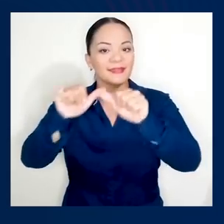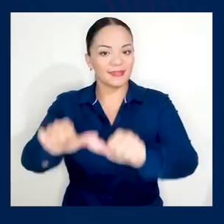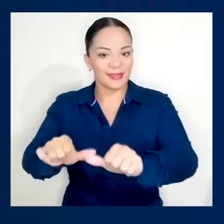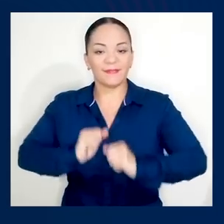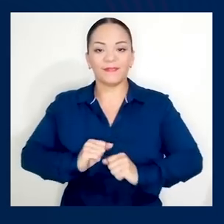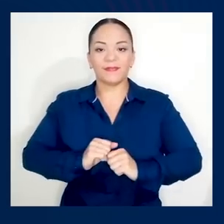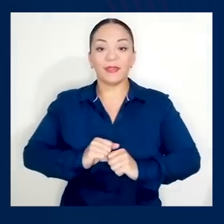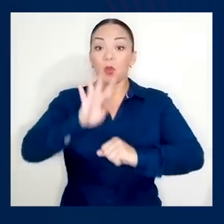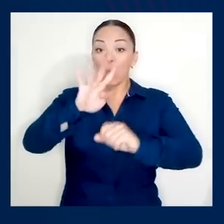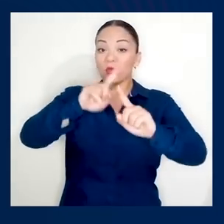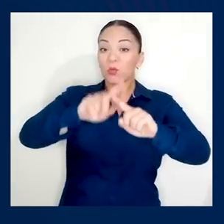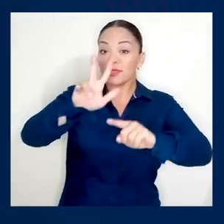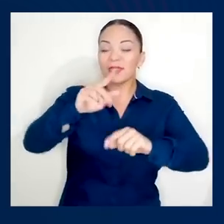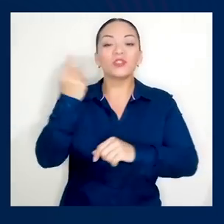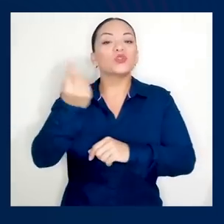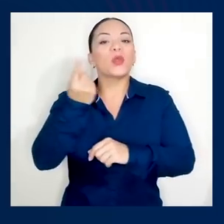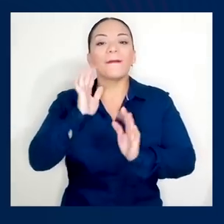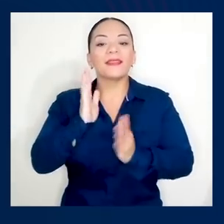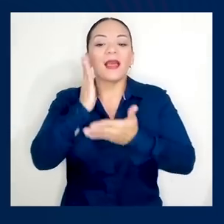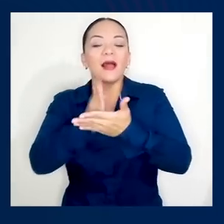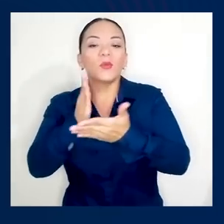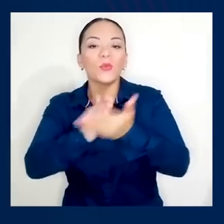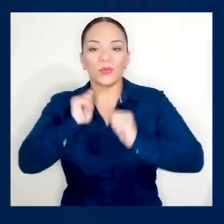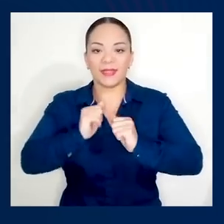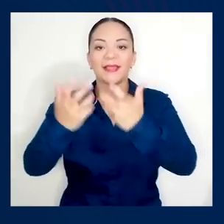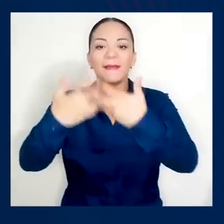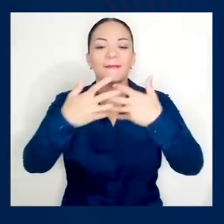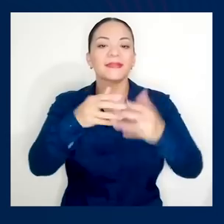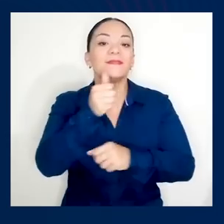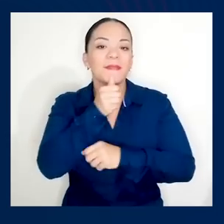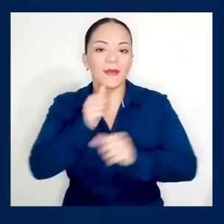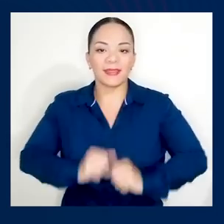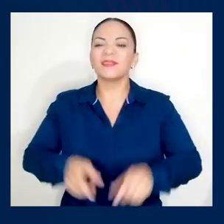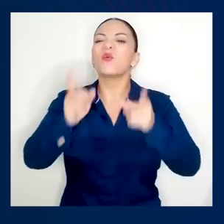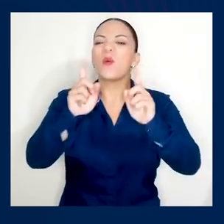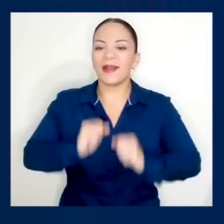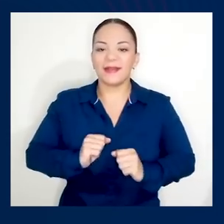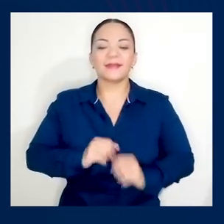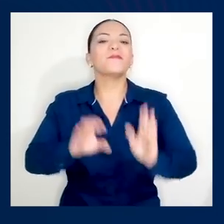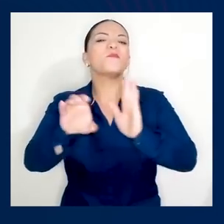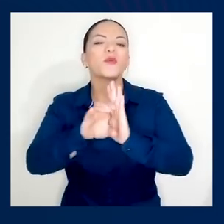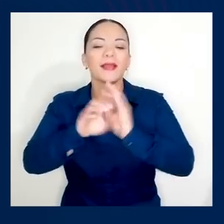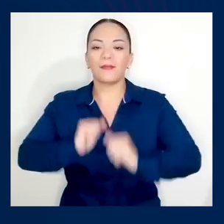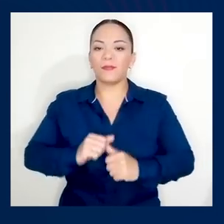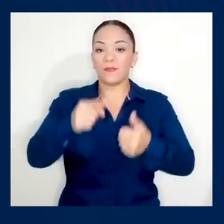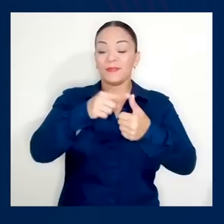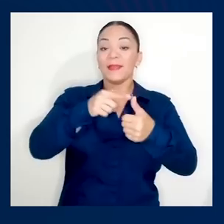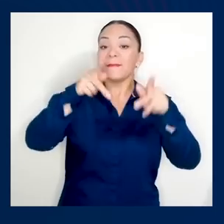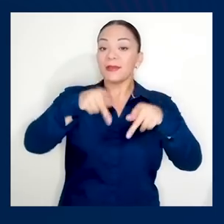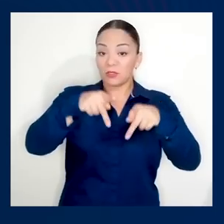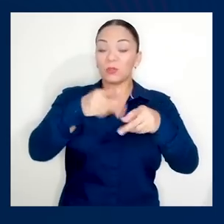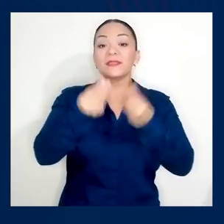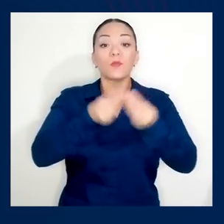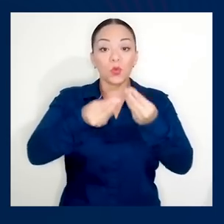unas poquitas industrias del sector privado. ¿Cuáles? Esas que requieren trabajar